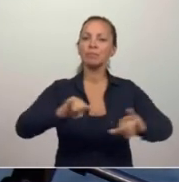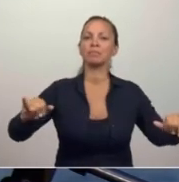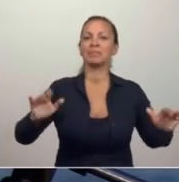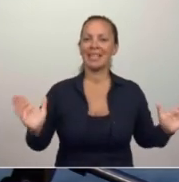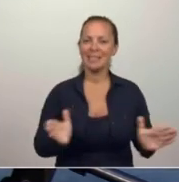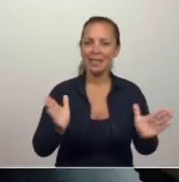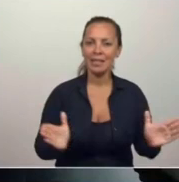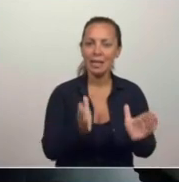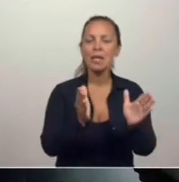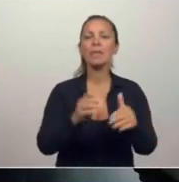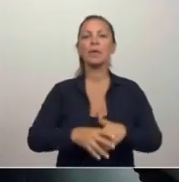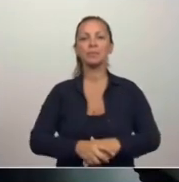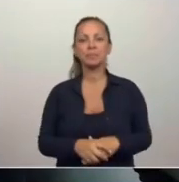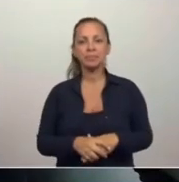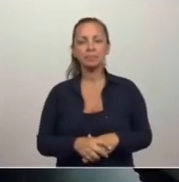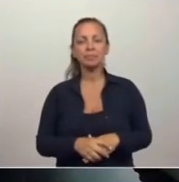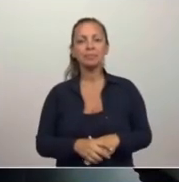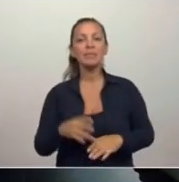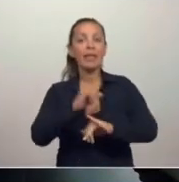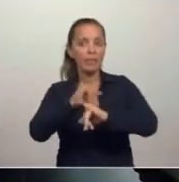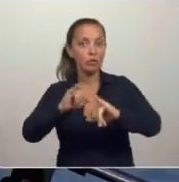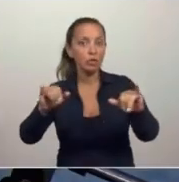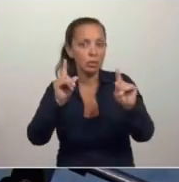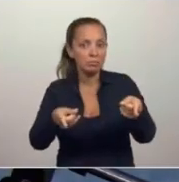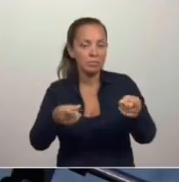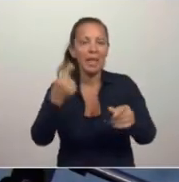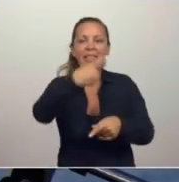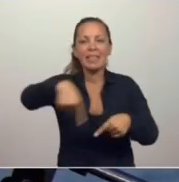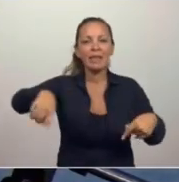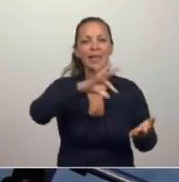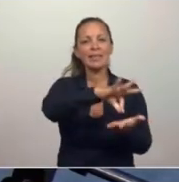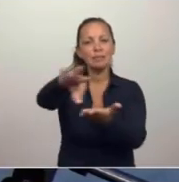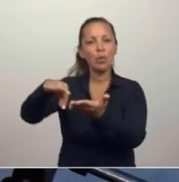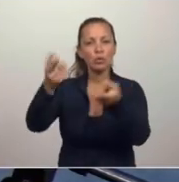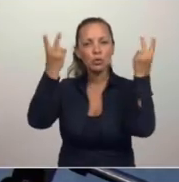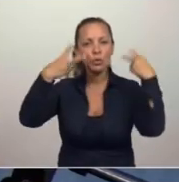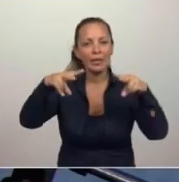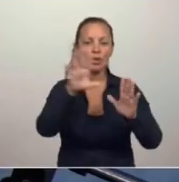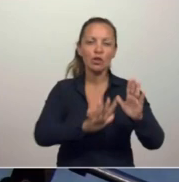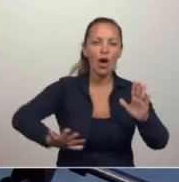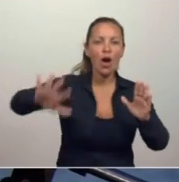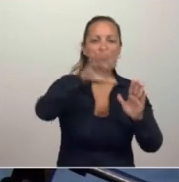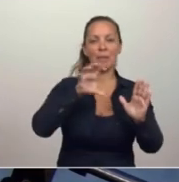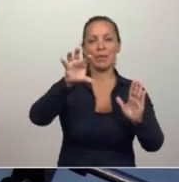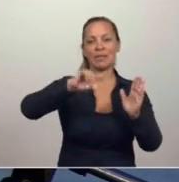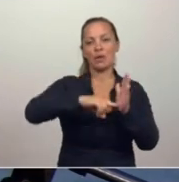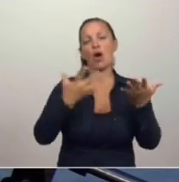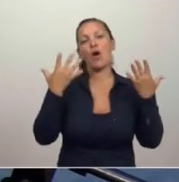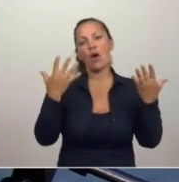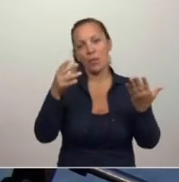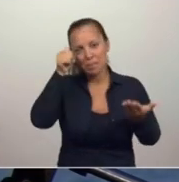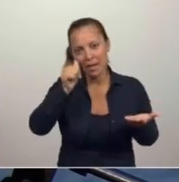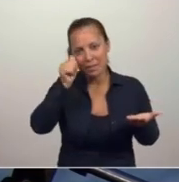incentivo y de también de difusión de destinos turísticos en toda la provincia de Buenos Aires obviamente mar del plata